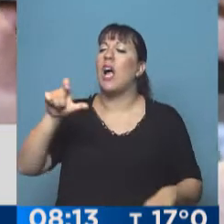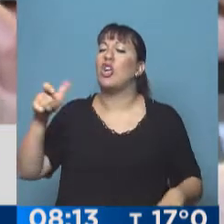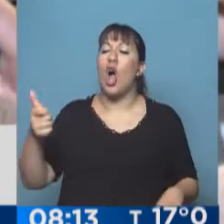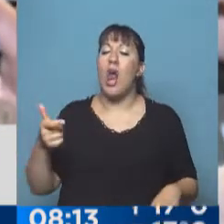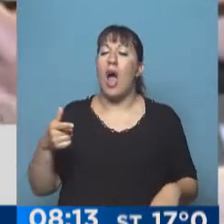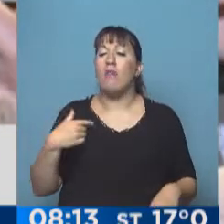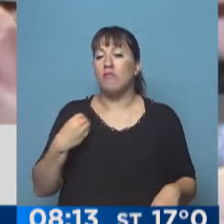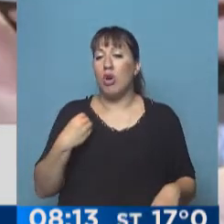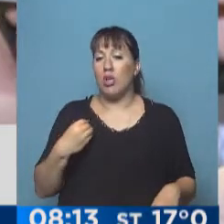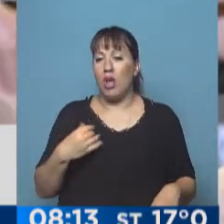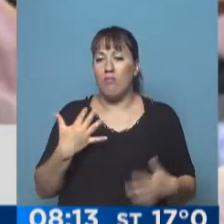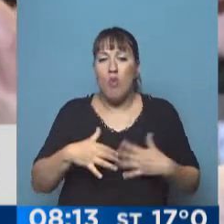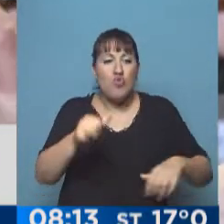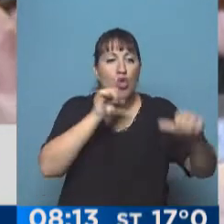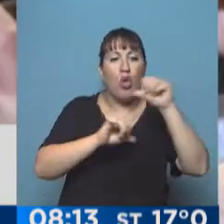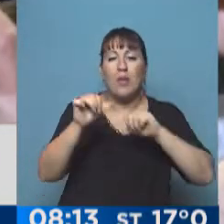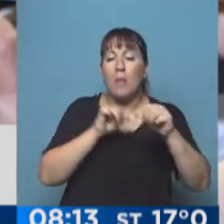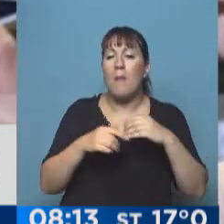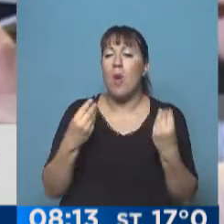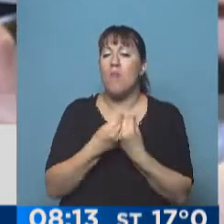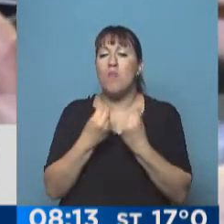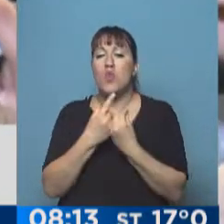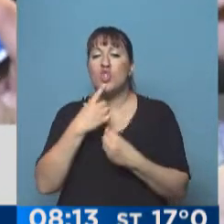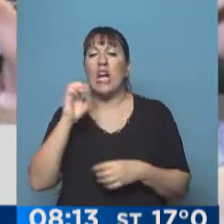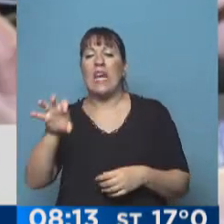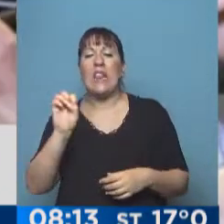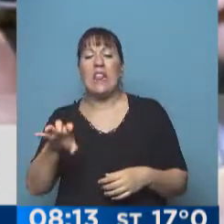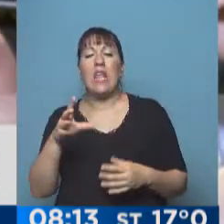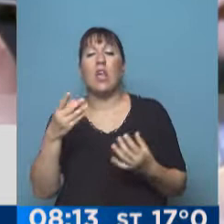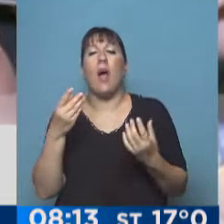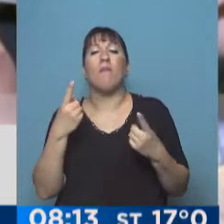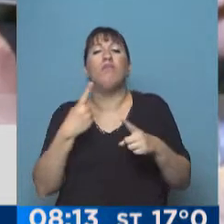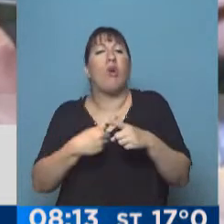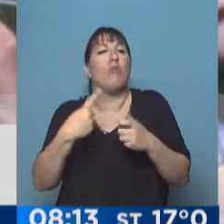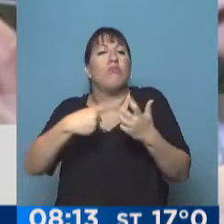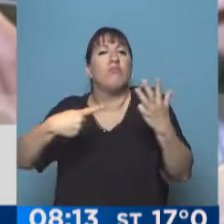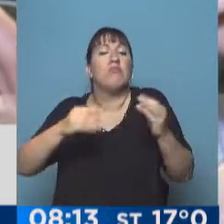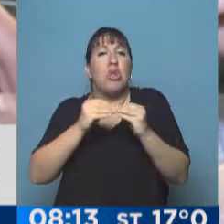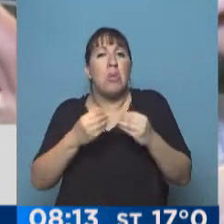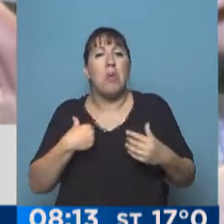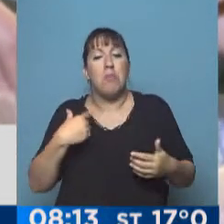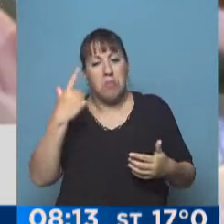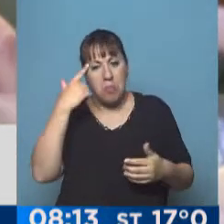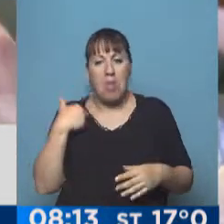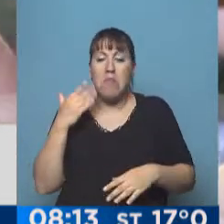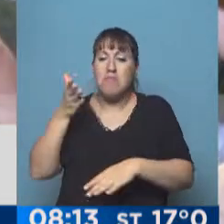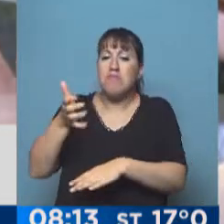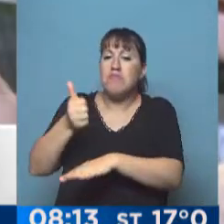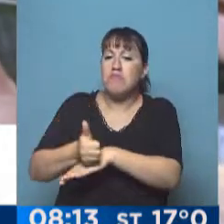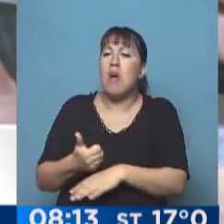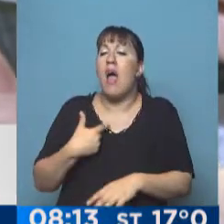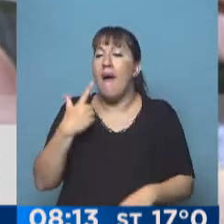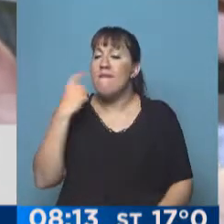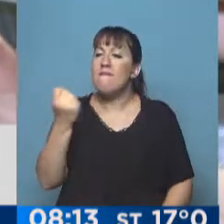este tan tomada pero sí criticada en muchos lugares por determinadas razones que bueno uno podría presentarse y seguir el juicio